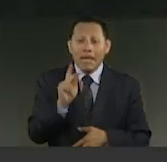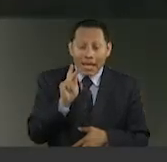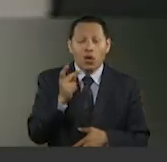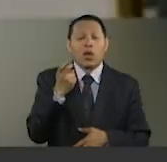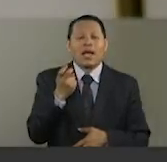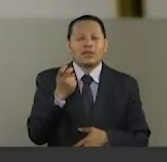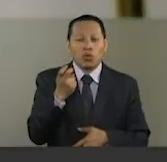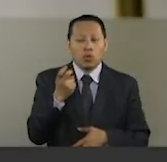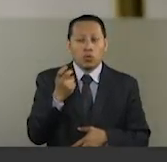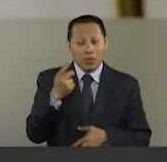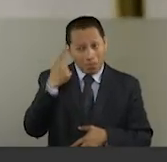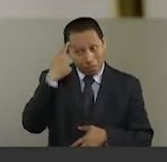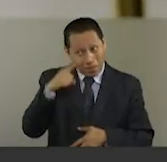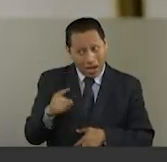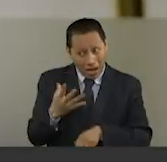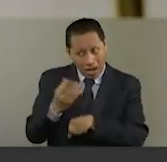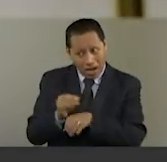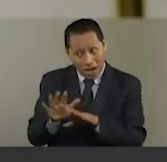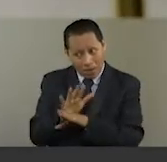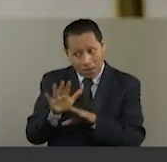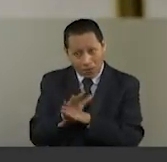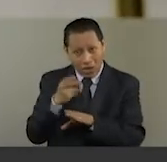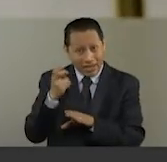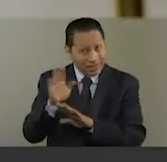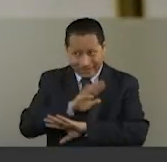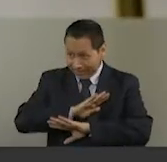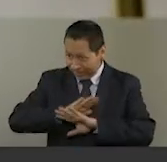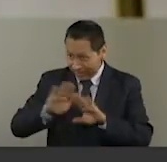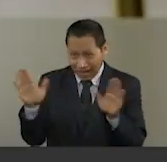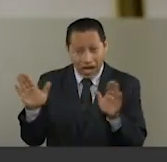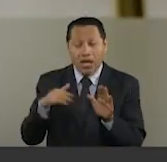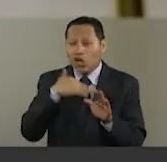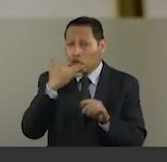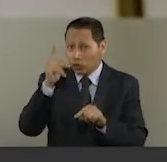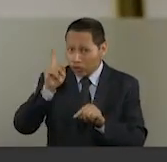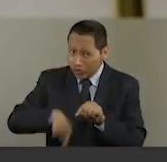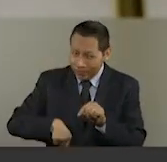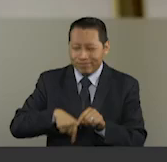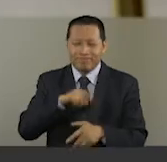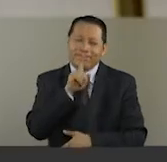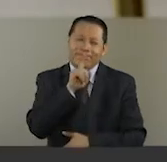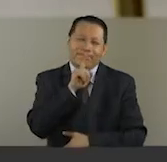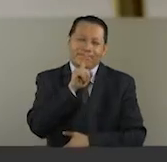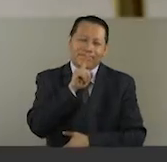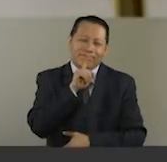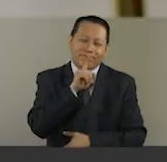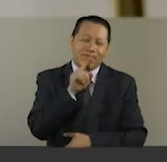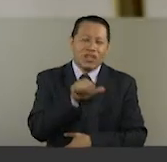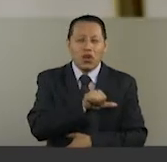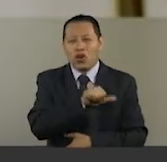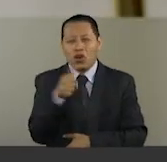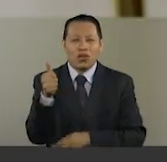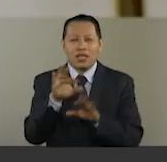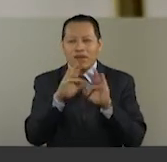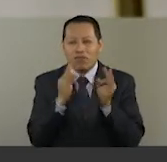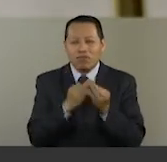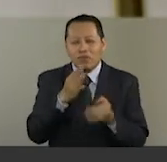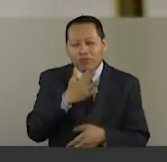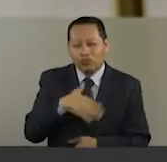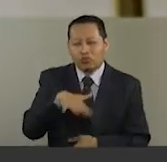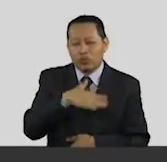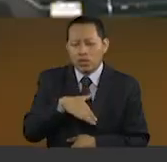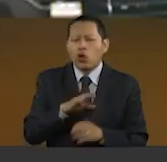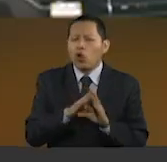cual se va a acabar. Yo creo que no. Me parece que no es esa la forma. Entonces hay que encontrarla. Y hay que hacerla desde